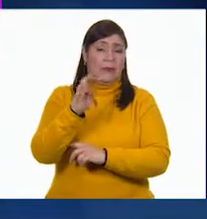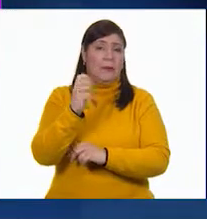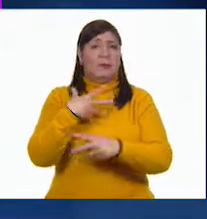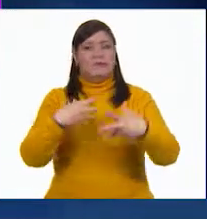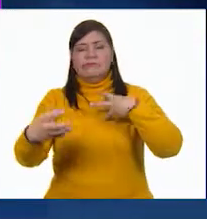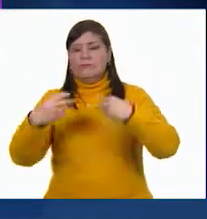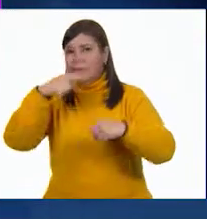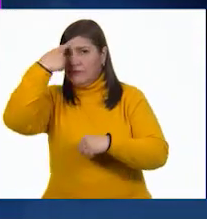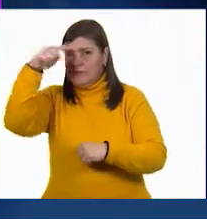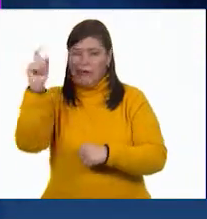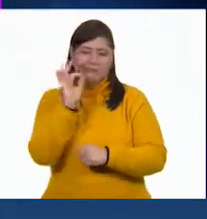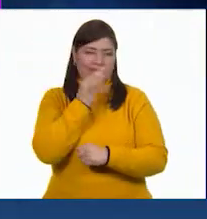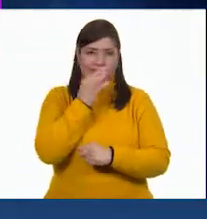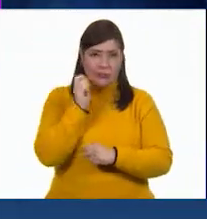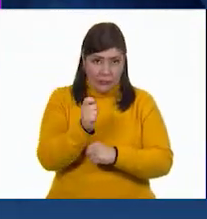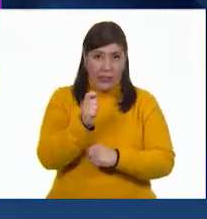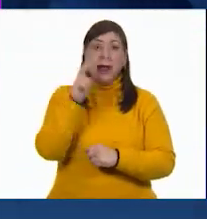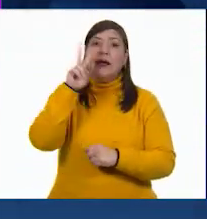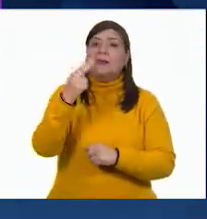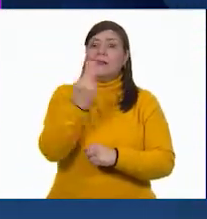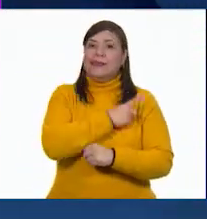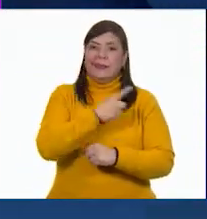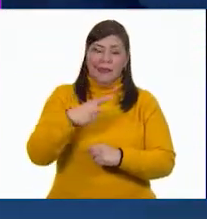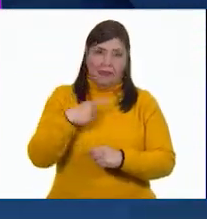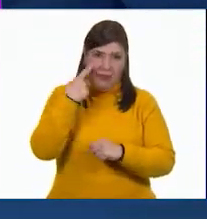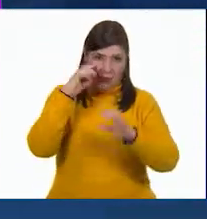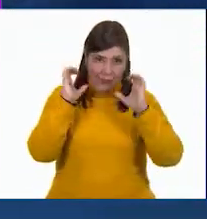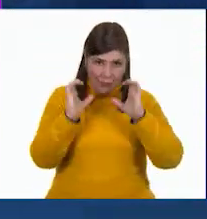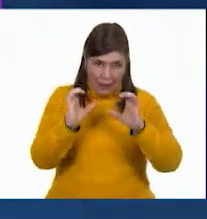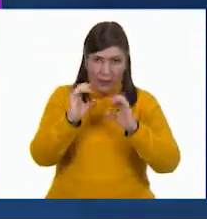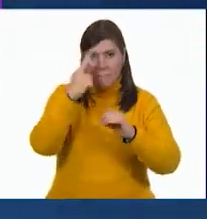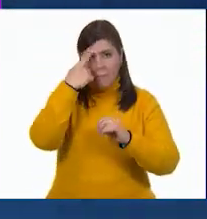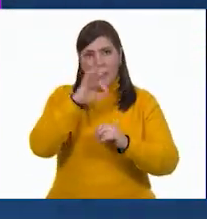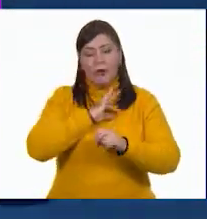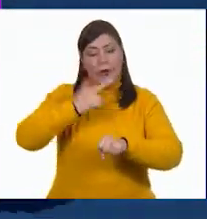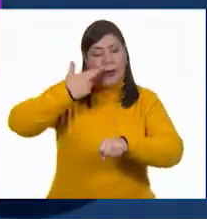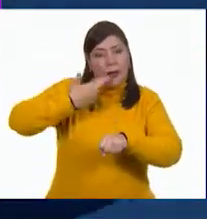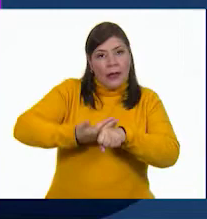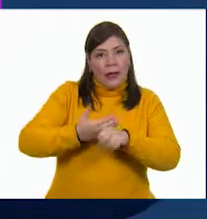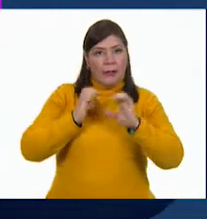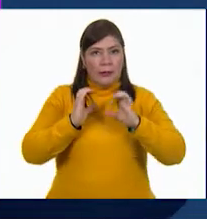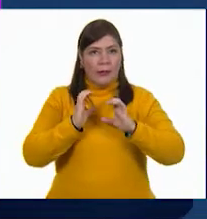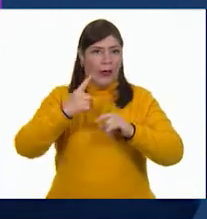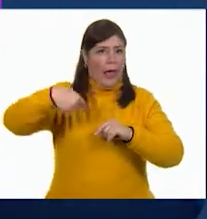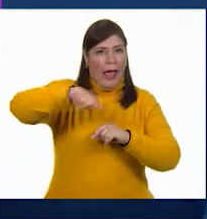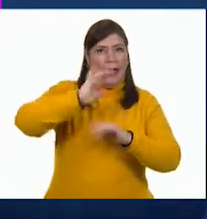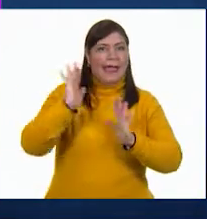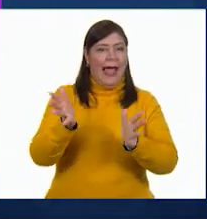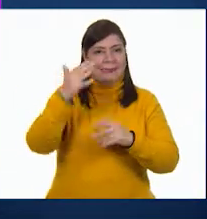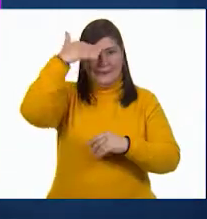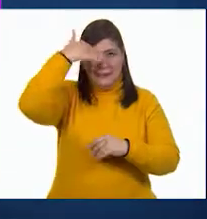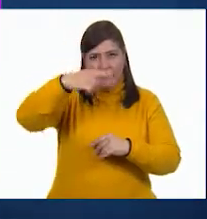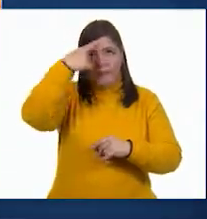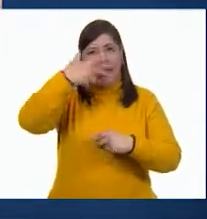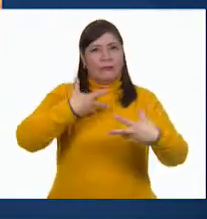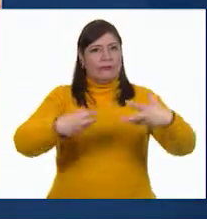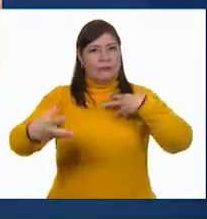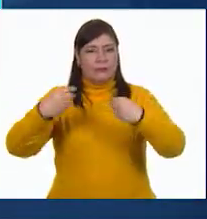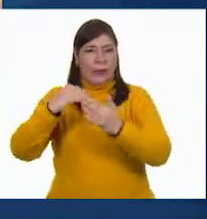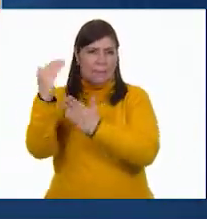personas. Por eso hay que continuar cuidándonos siguiendo las buenas prácticas que ya todos conocemos para evitar contagiarnos.